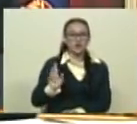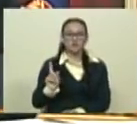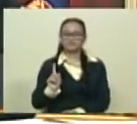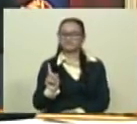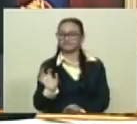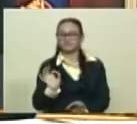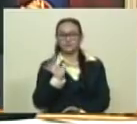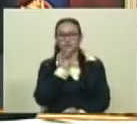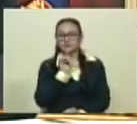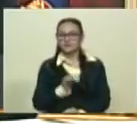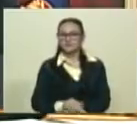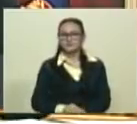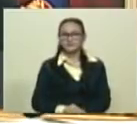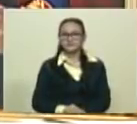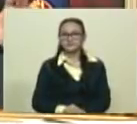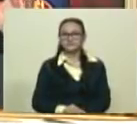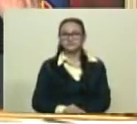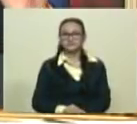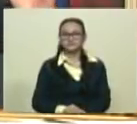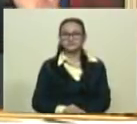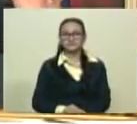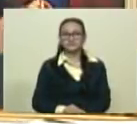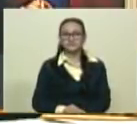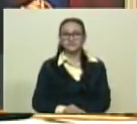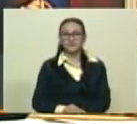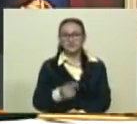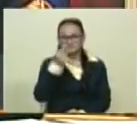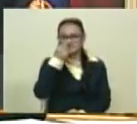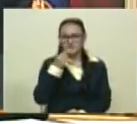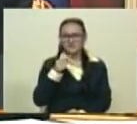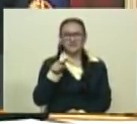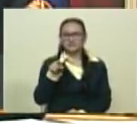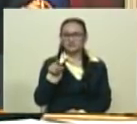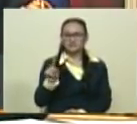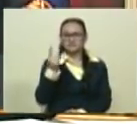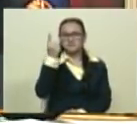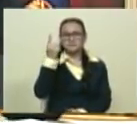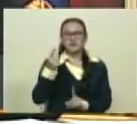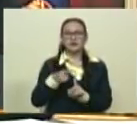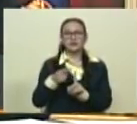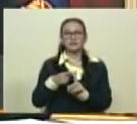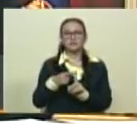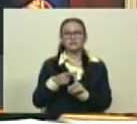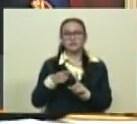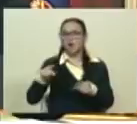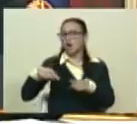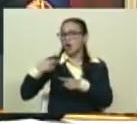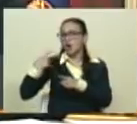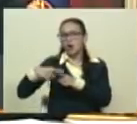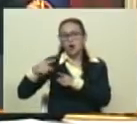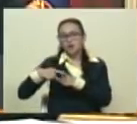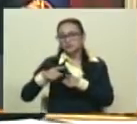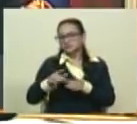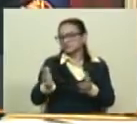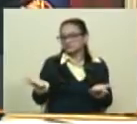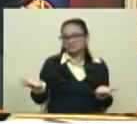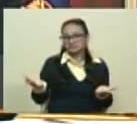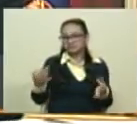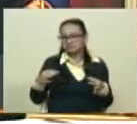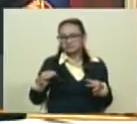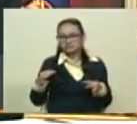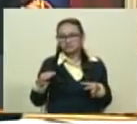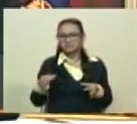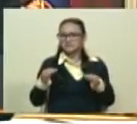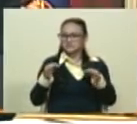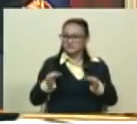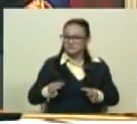nadie. Ese es el perfil principal. Y lo demás, bueno, mantener,